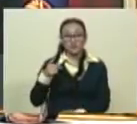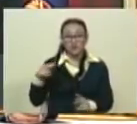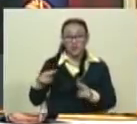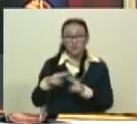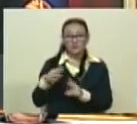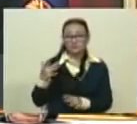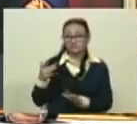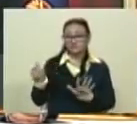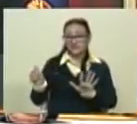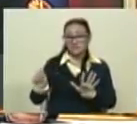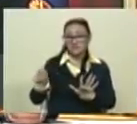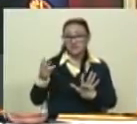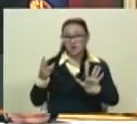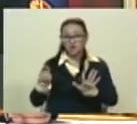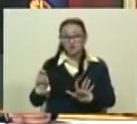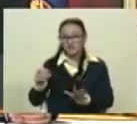¿Como 6 meses, 8 meses?